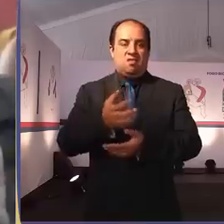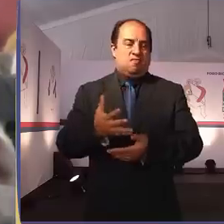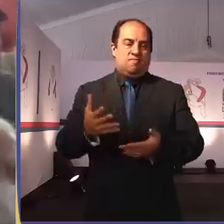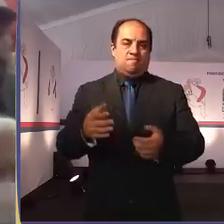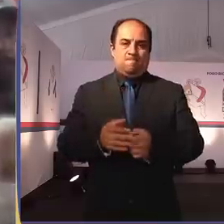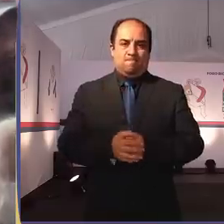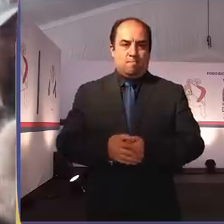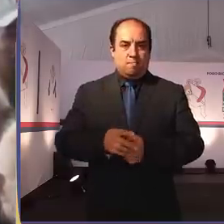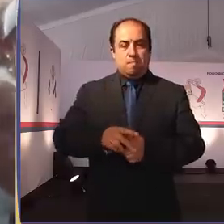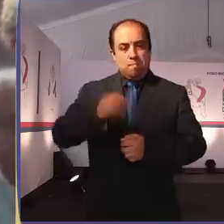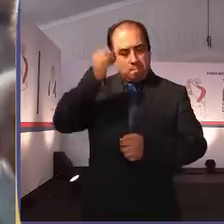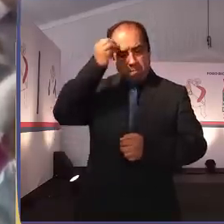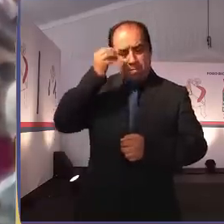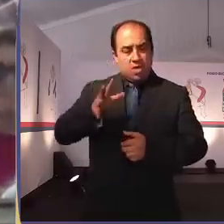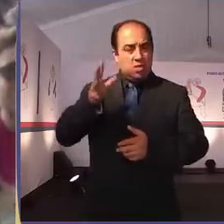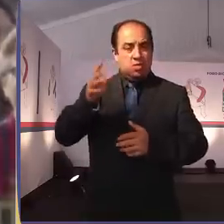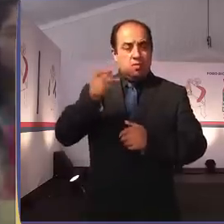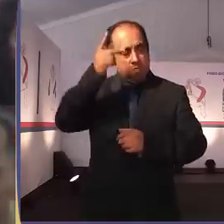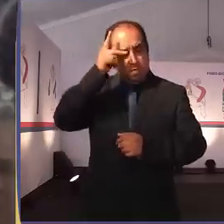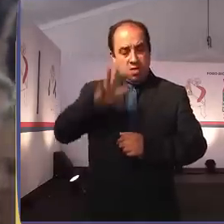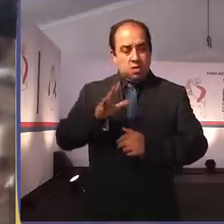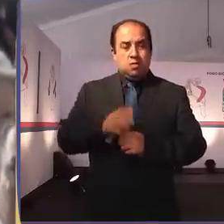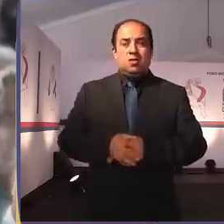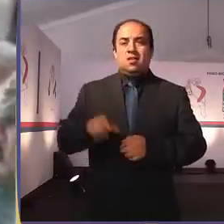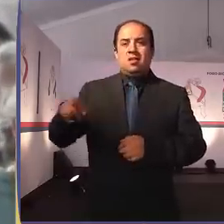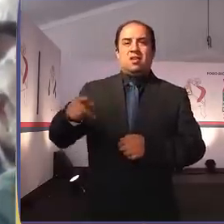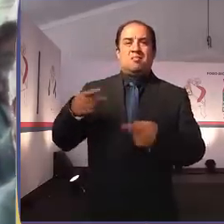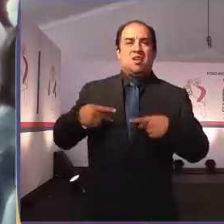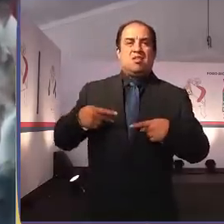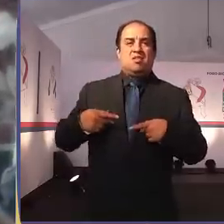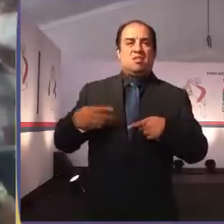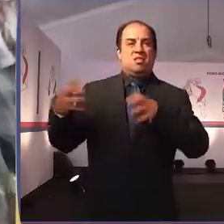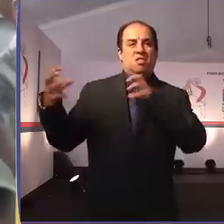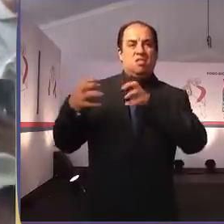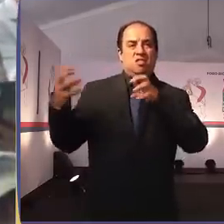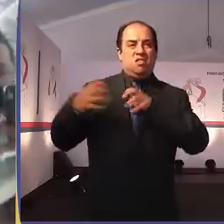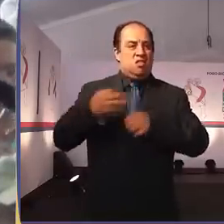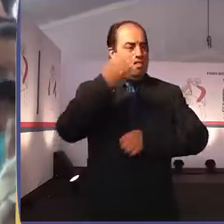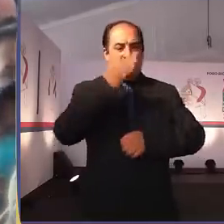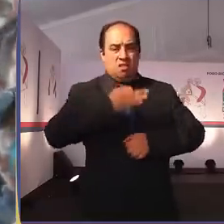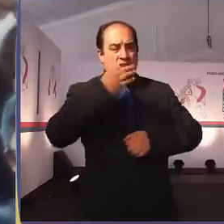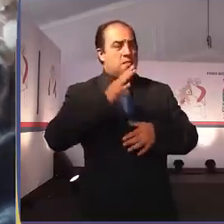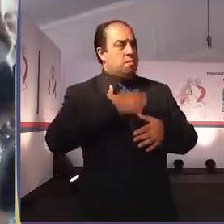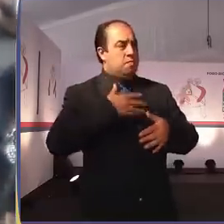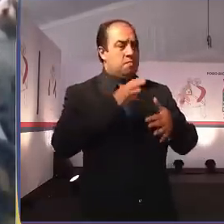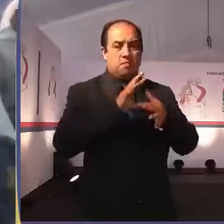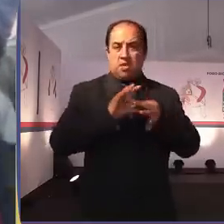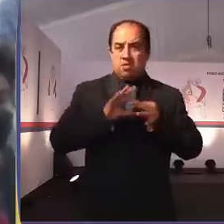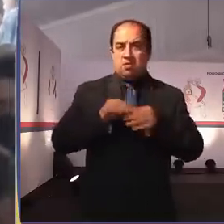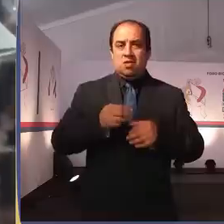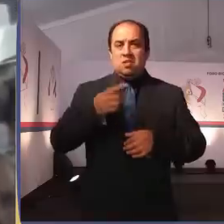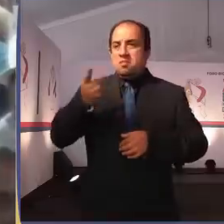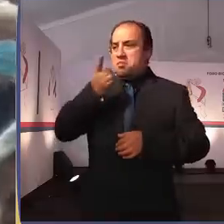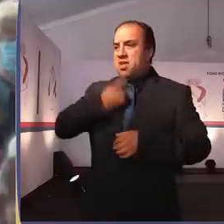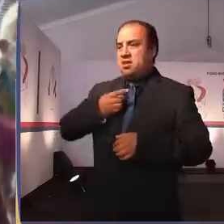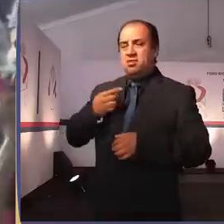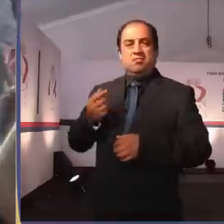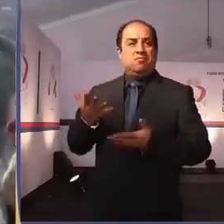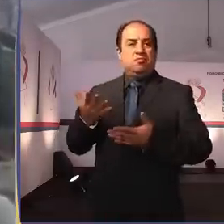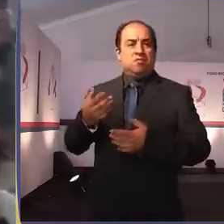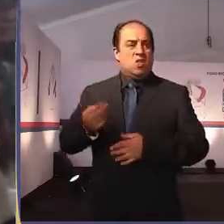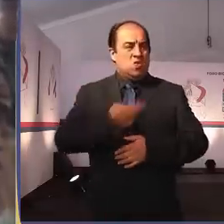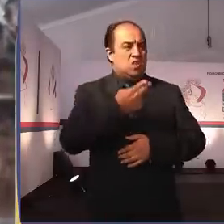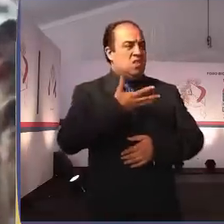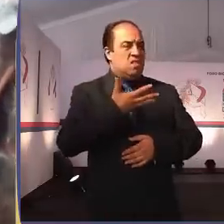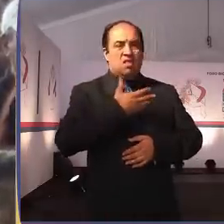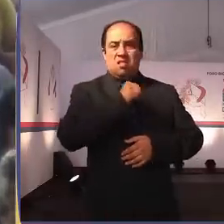el cuate no resistía mis argumentos. Y de repente dice, usted no entiende nada, señor Taibo.